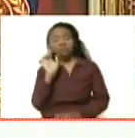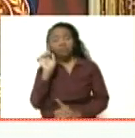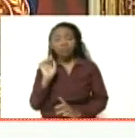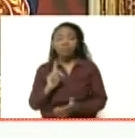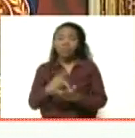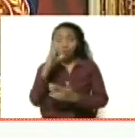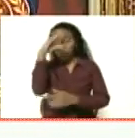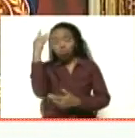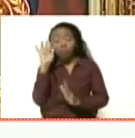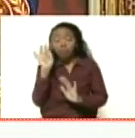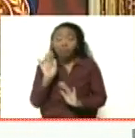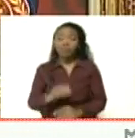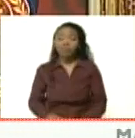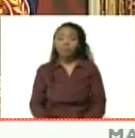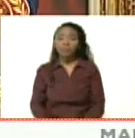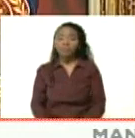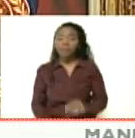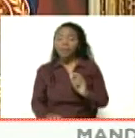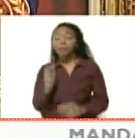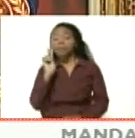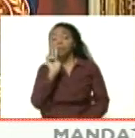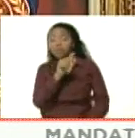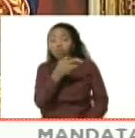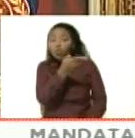Bueno, fíjense ustedes, el día, Scott.